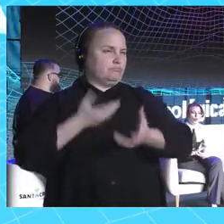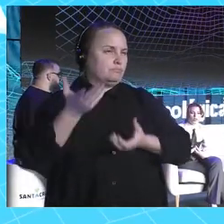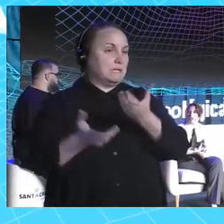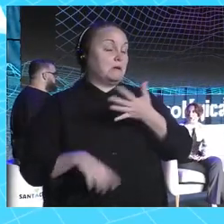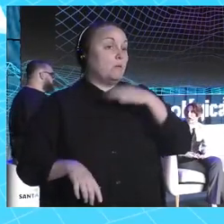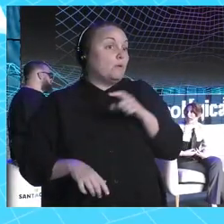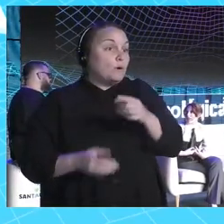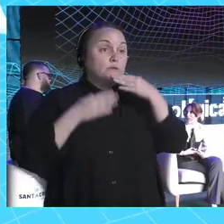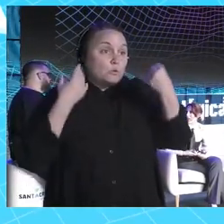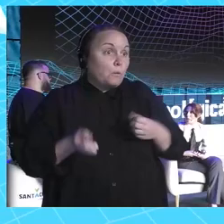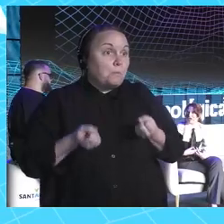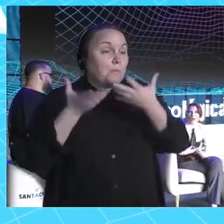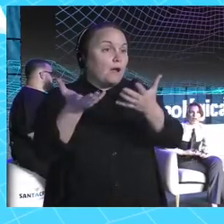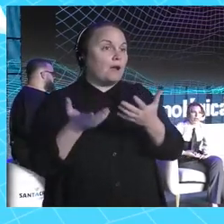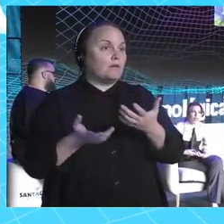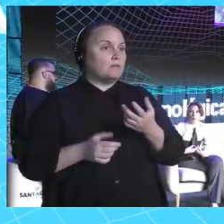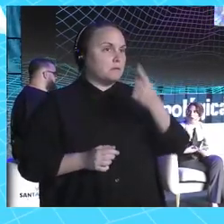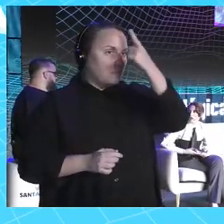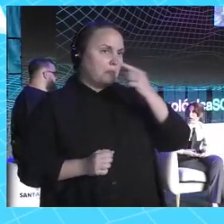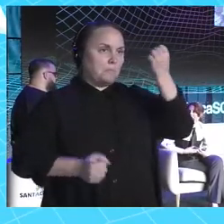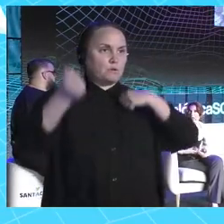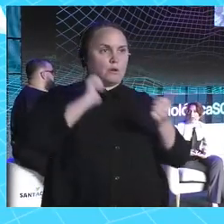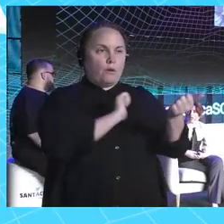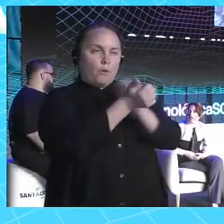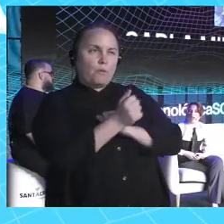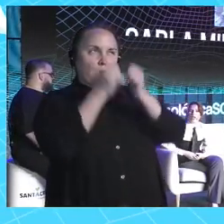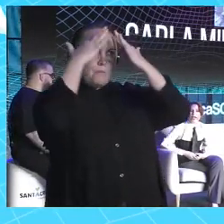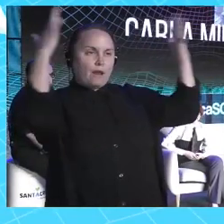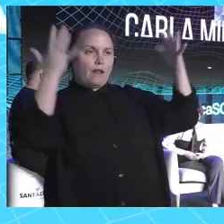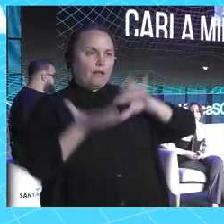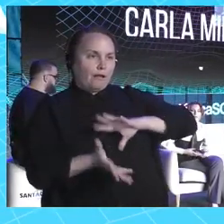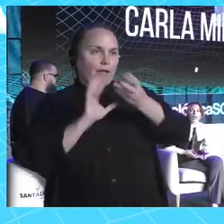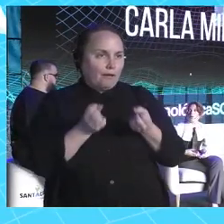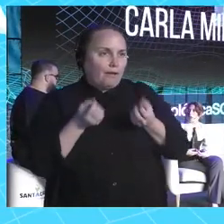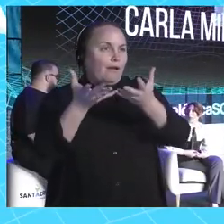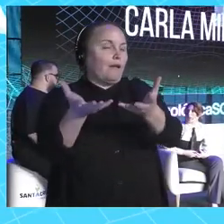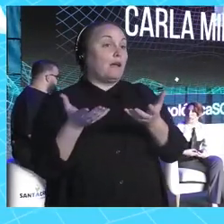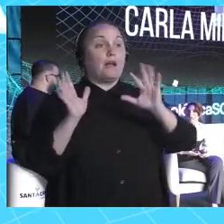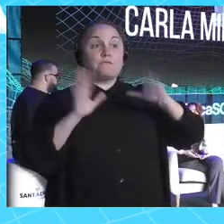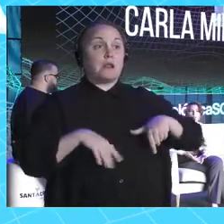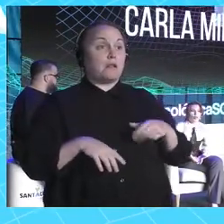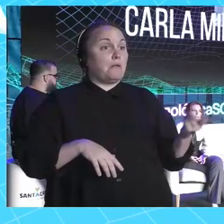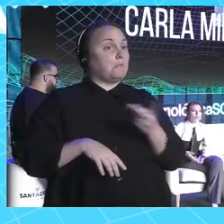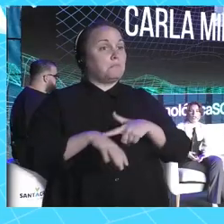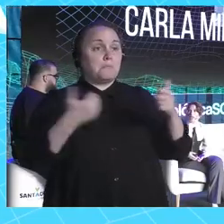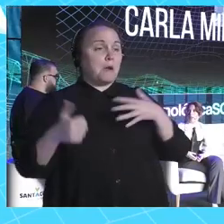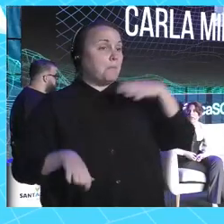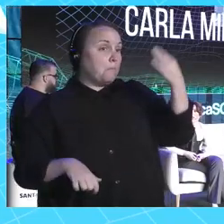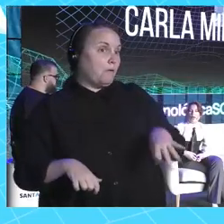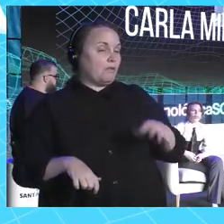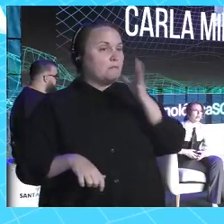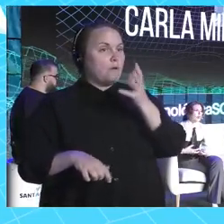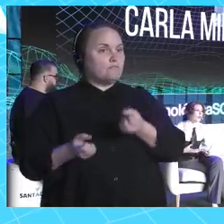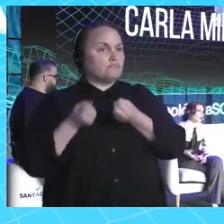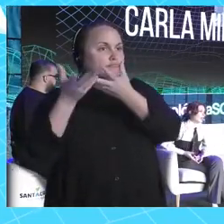yo cuento historias a través de personajes que emulo que me imagino Entonces al final Es un complemento porque mucho de mi contenido está